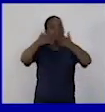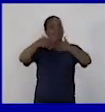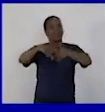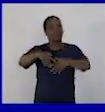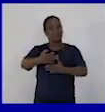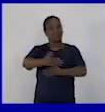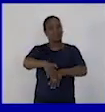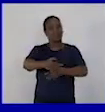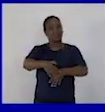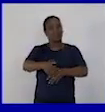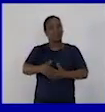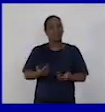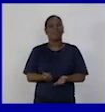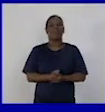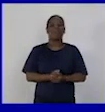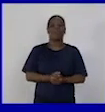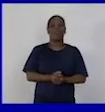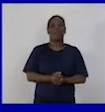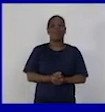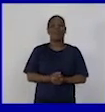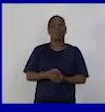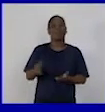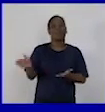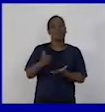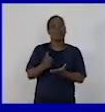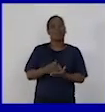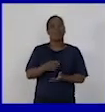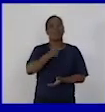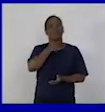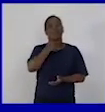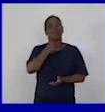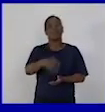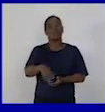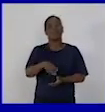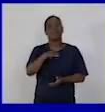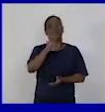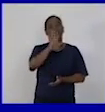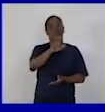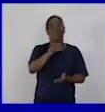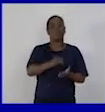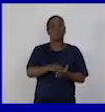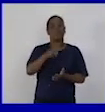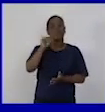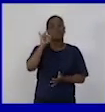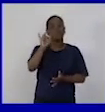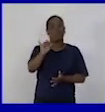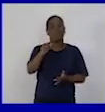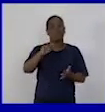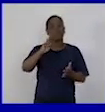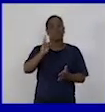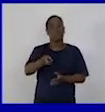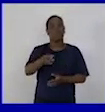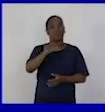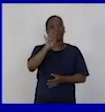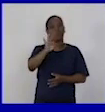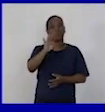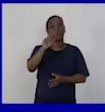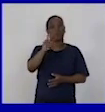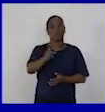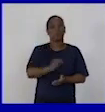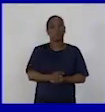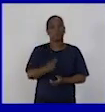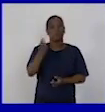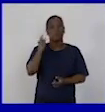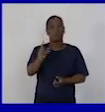En el libro de texto, en la página 81, vamos a encontrar el ejercicio 5.7, donde dice: en cada par de